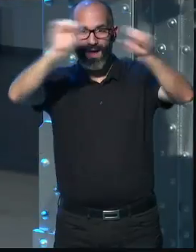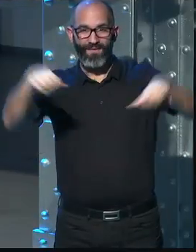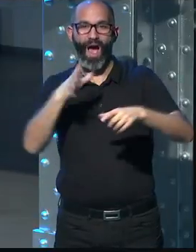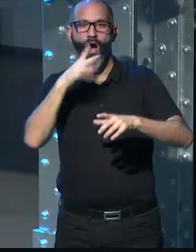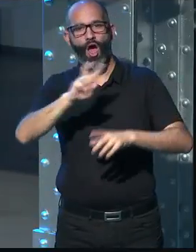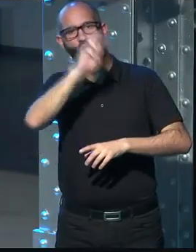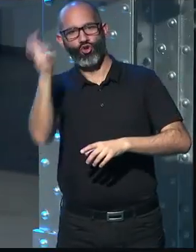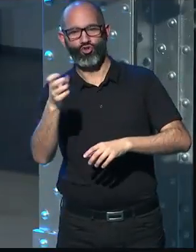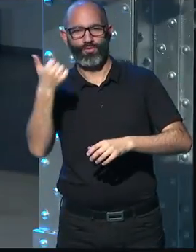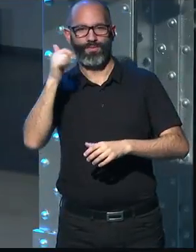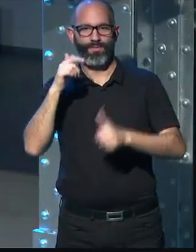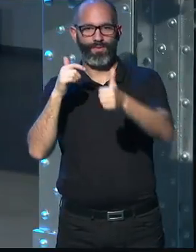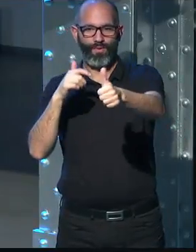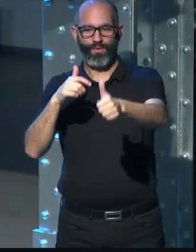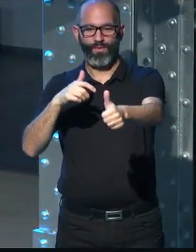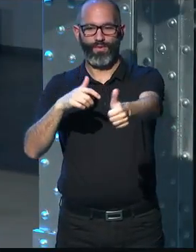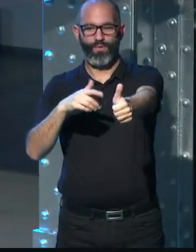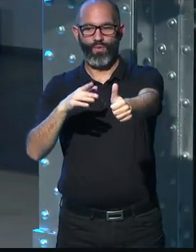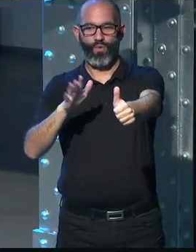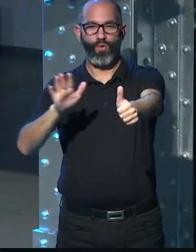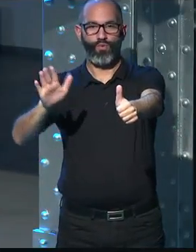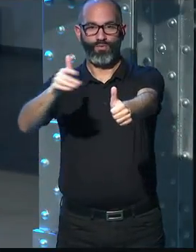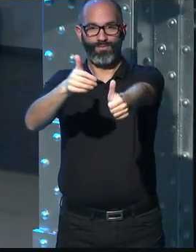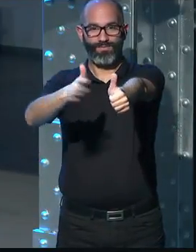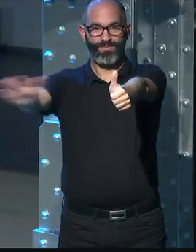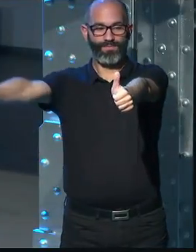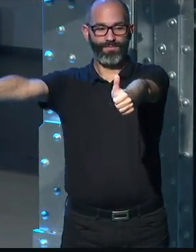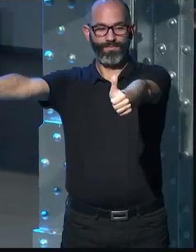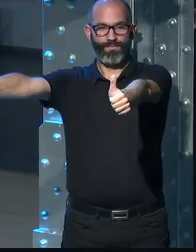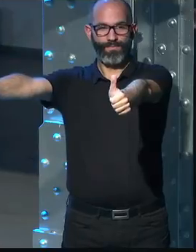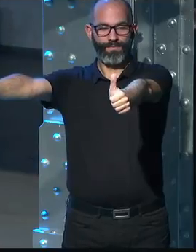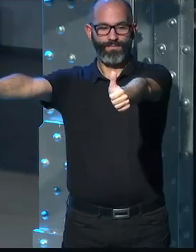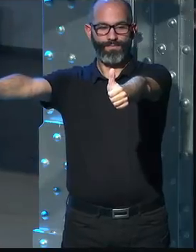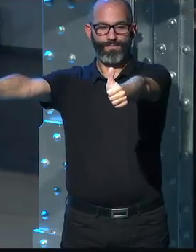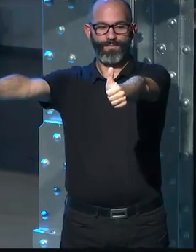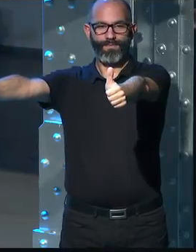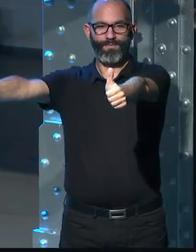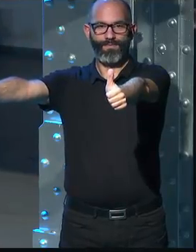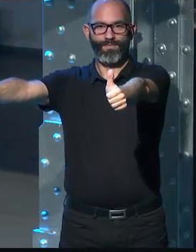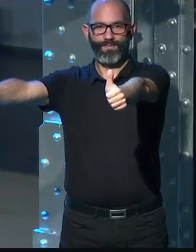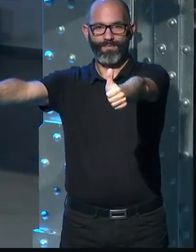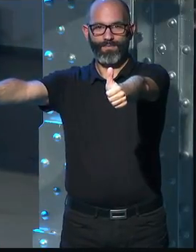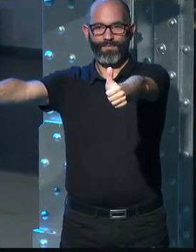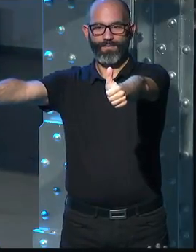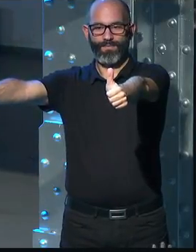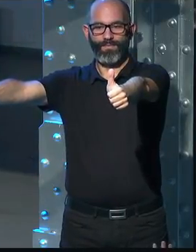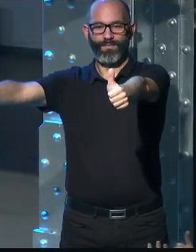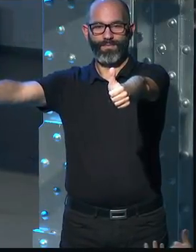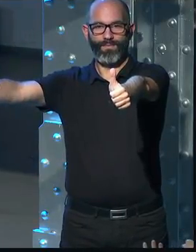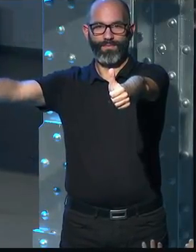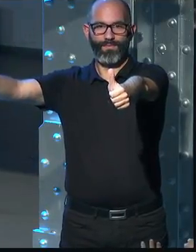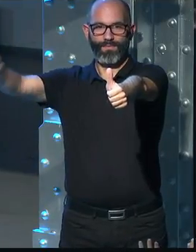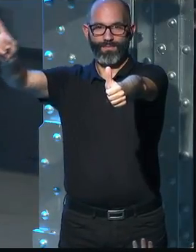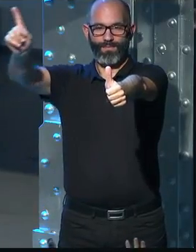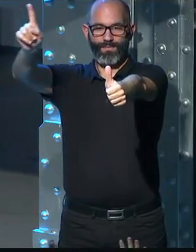otro brazo sin sacarle un ojo al de al lado, siempre aviso de esto porque a veces pasa, y acercad el brazo hasta la uña,